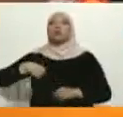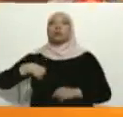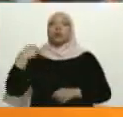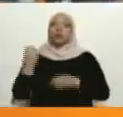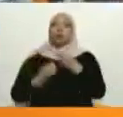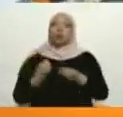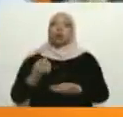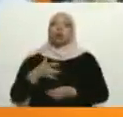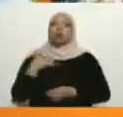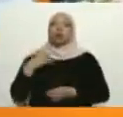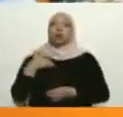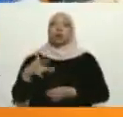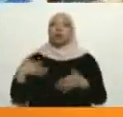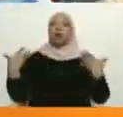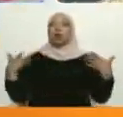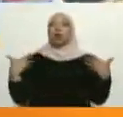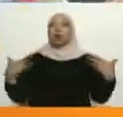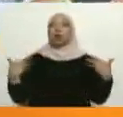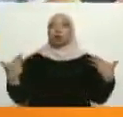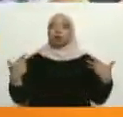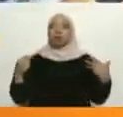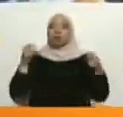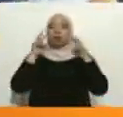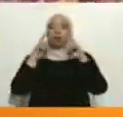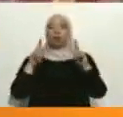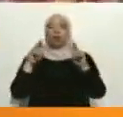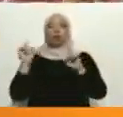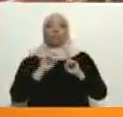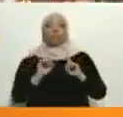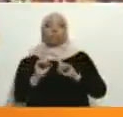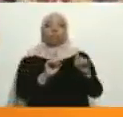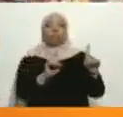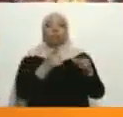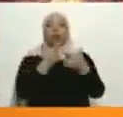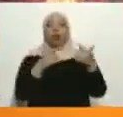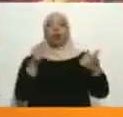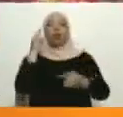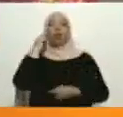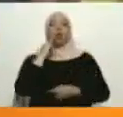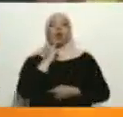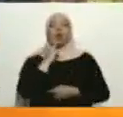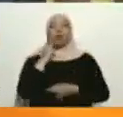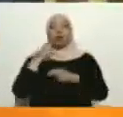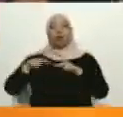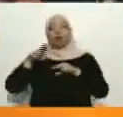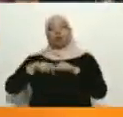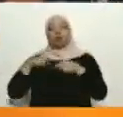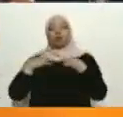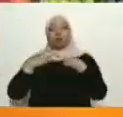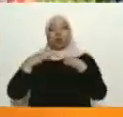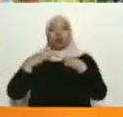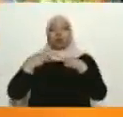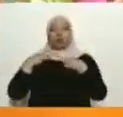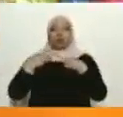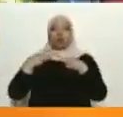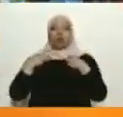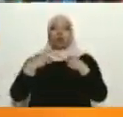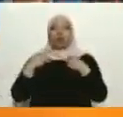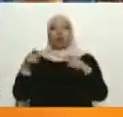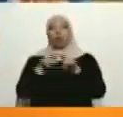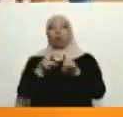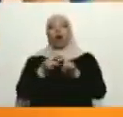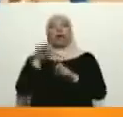nos sentimos muy alegres cada vez que vemos a nuestro padre libertador Simón Bolívar en el disfraz de un niño cada vez que vemos